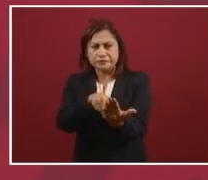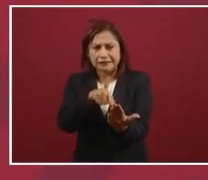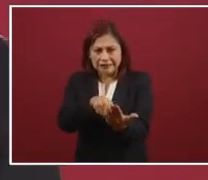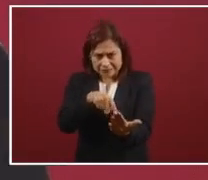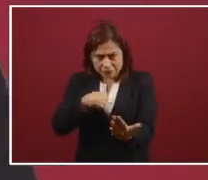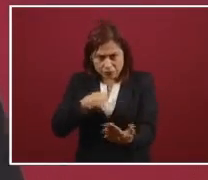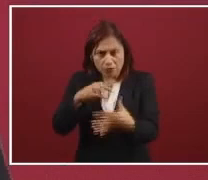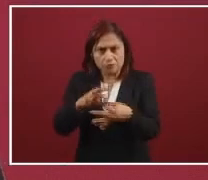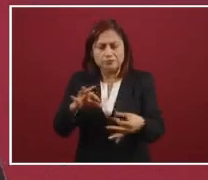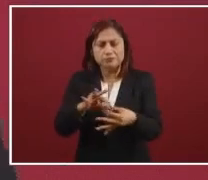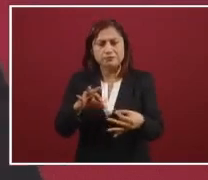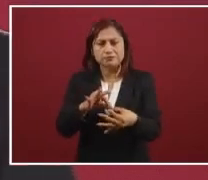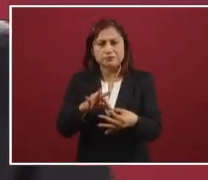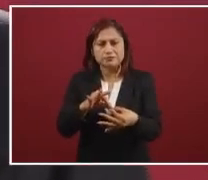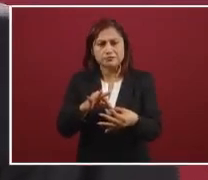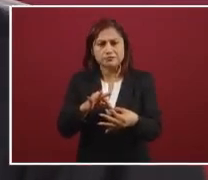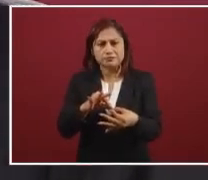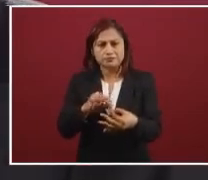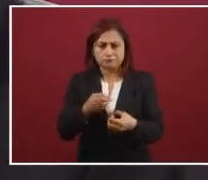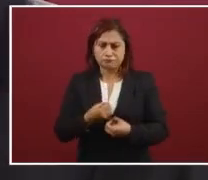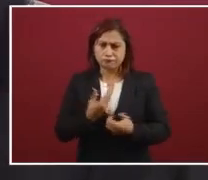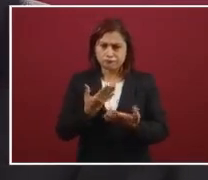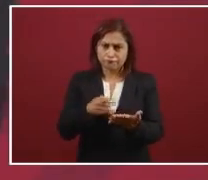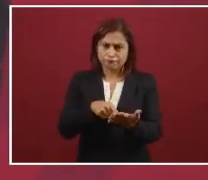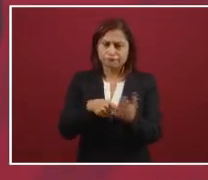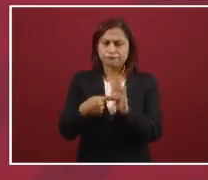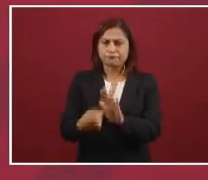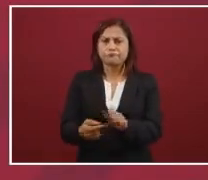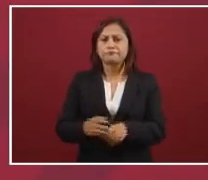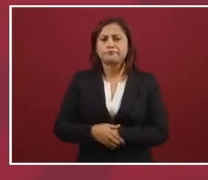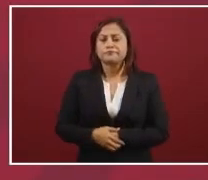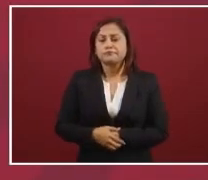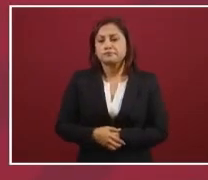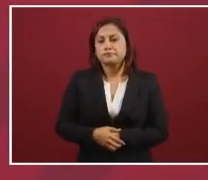Y bueno, no es fácil